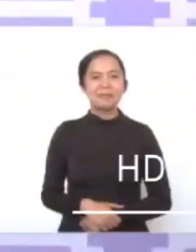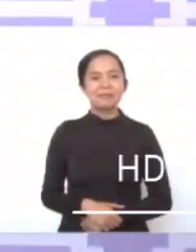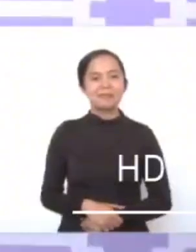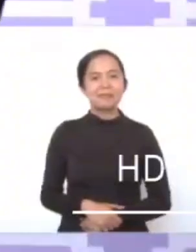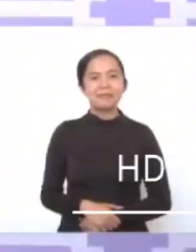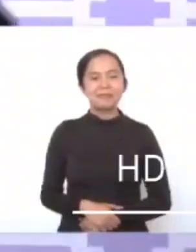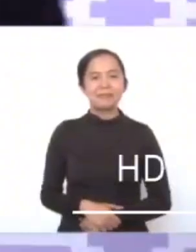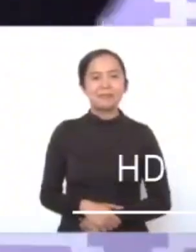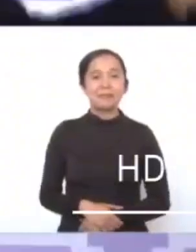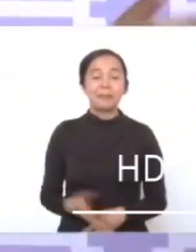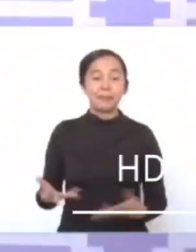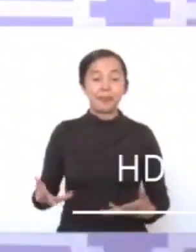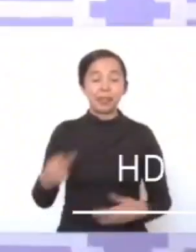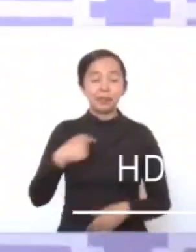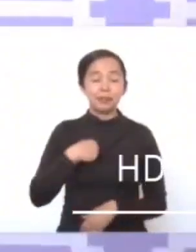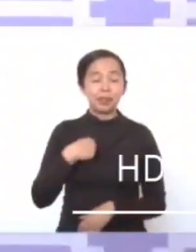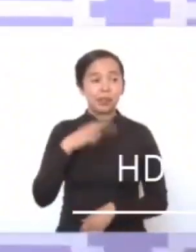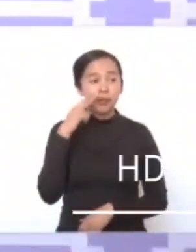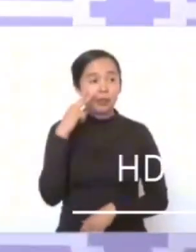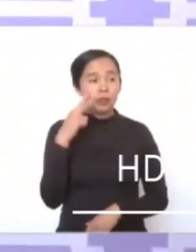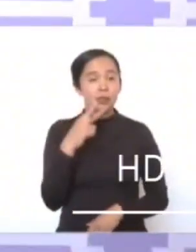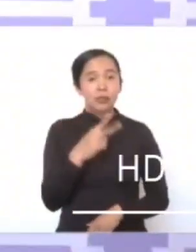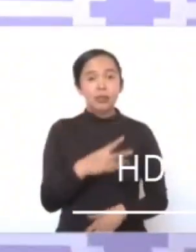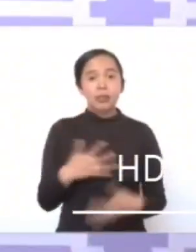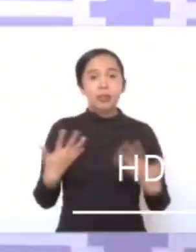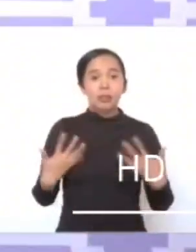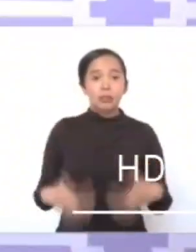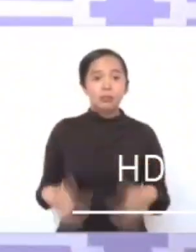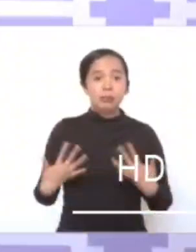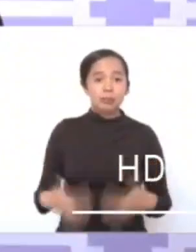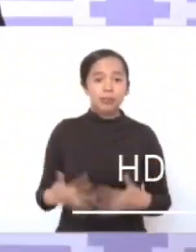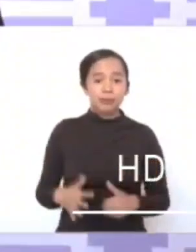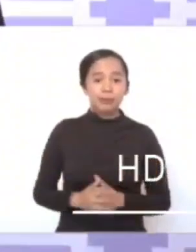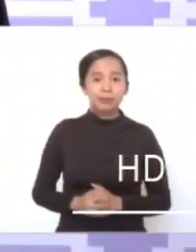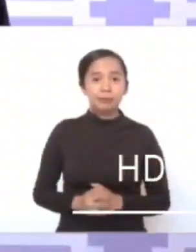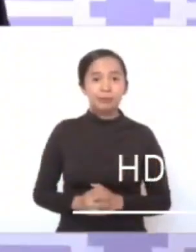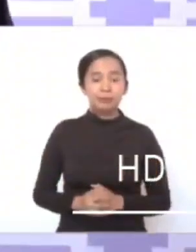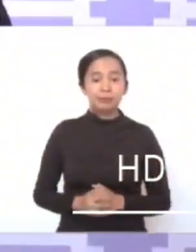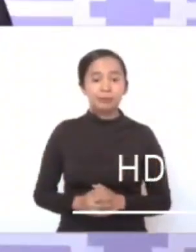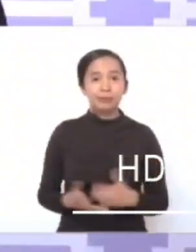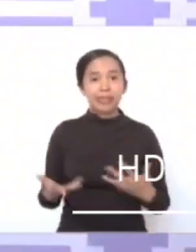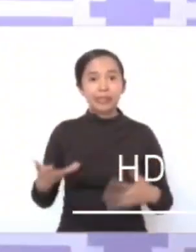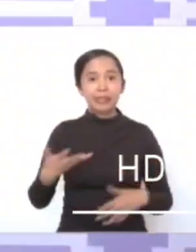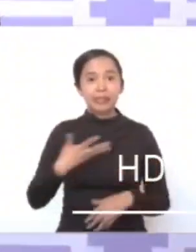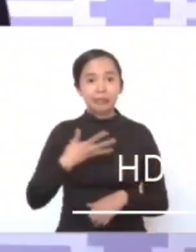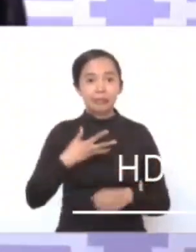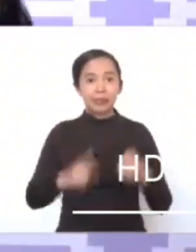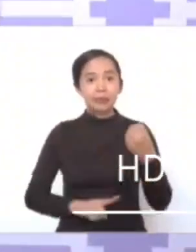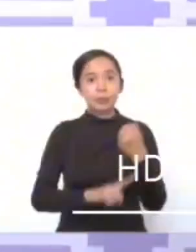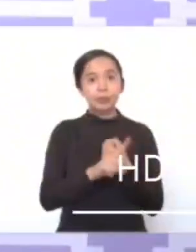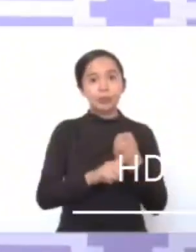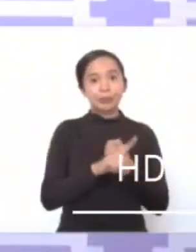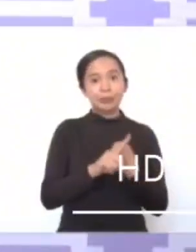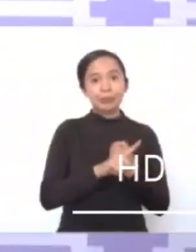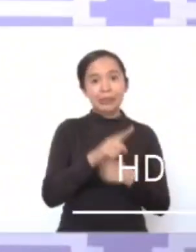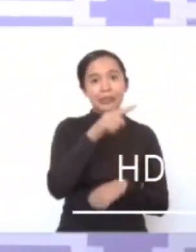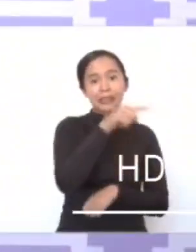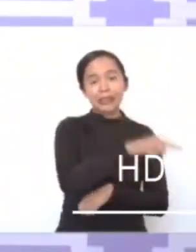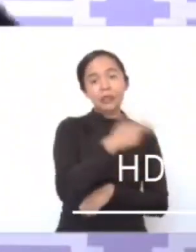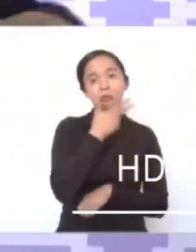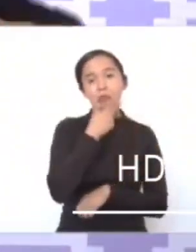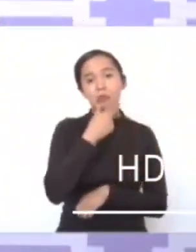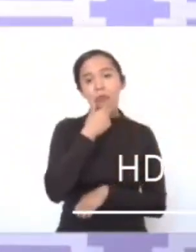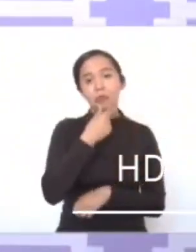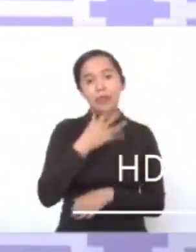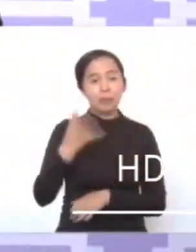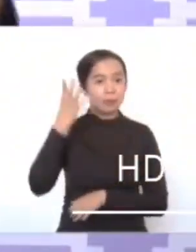Y me resulta asombroso que tengamos un caso como el fiscal de Morelos.